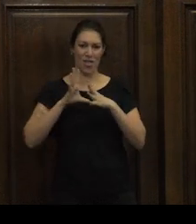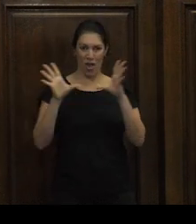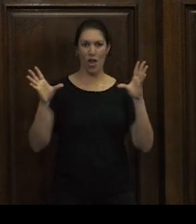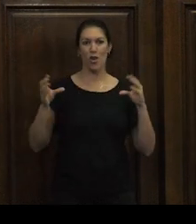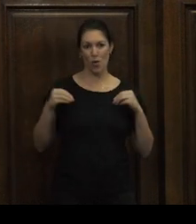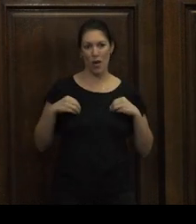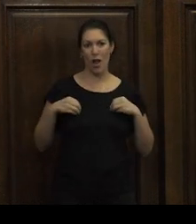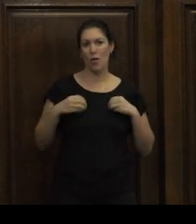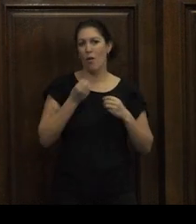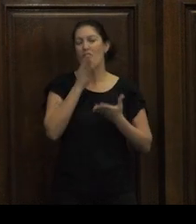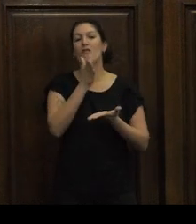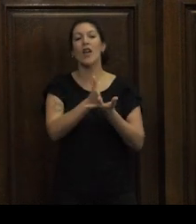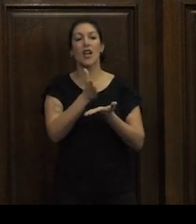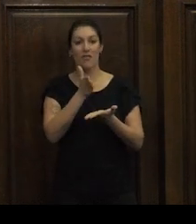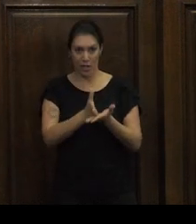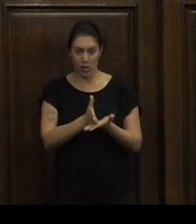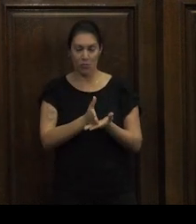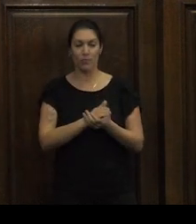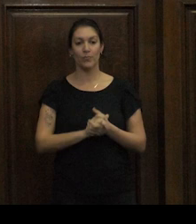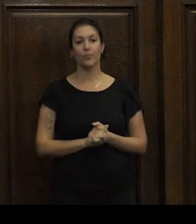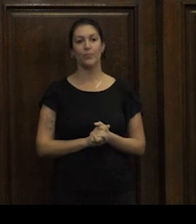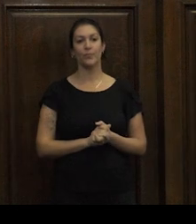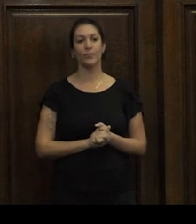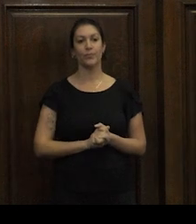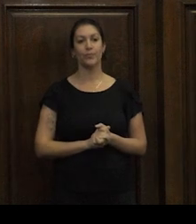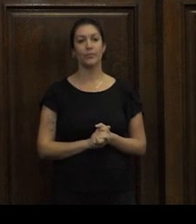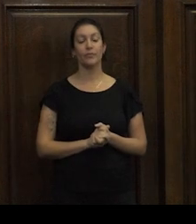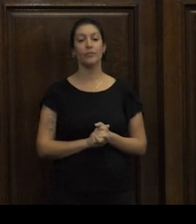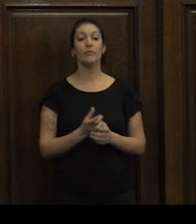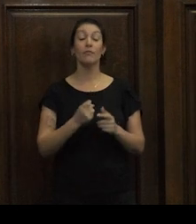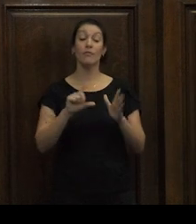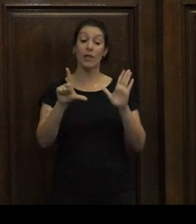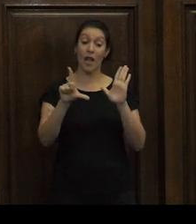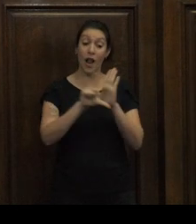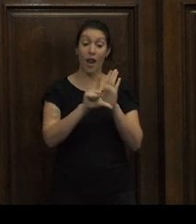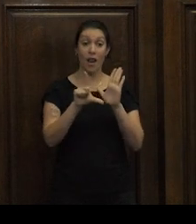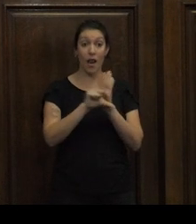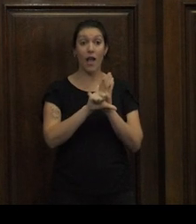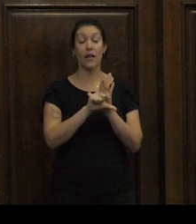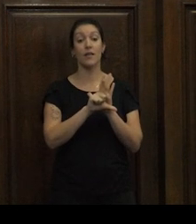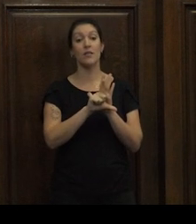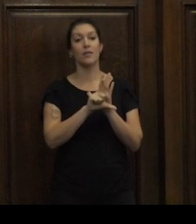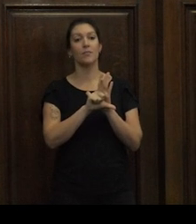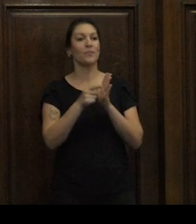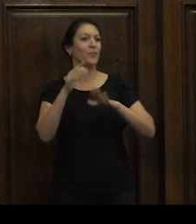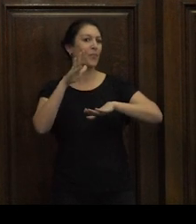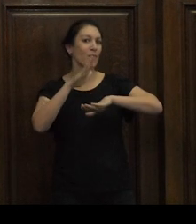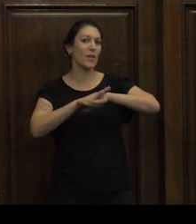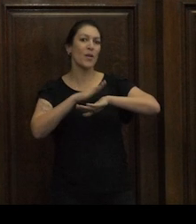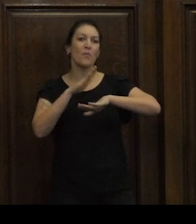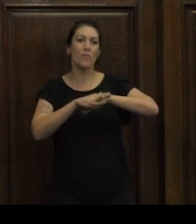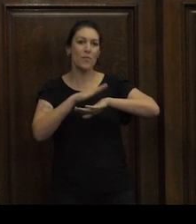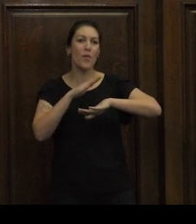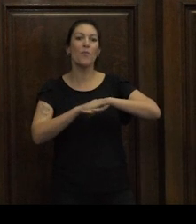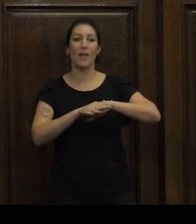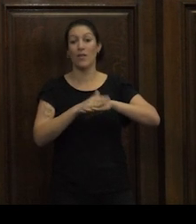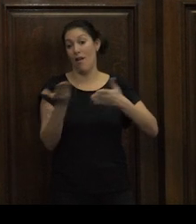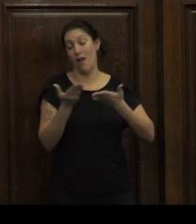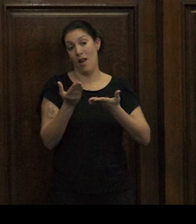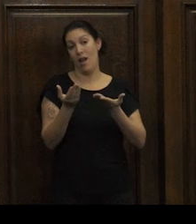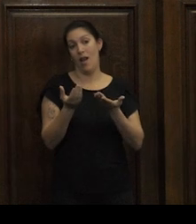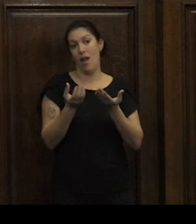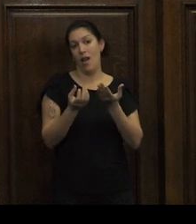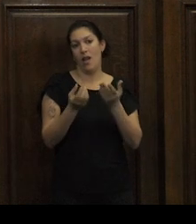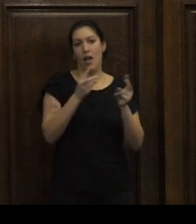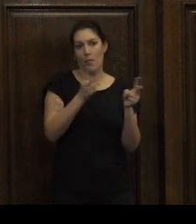módicas compensaciones previstas por la ley, ¿no? Una ley que en ese momento histórico, la era